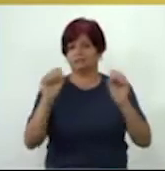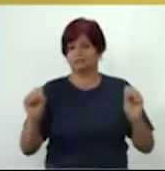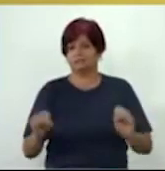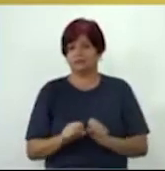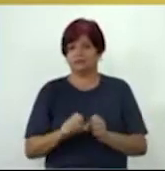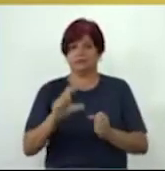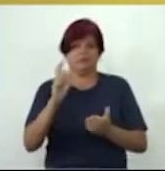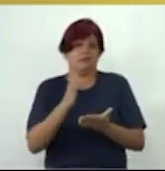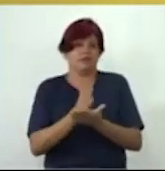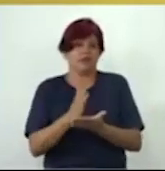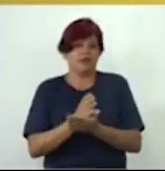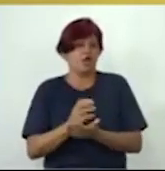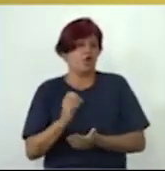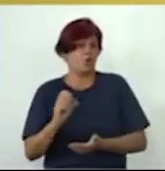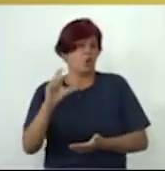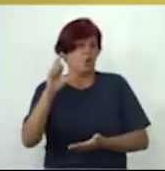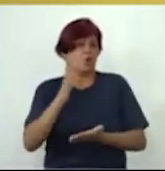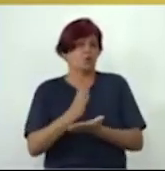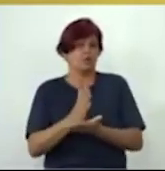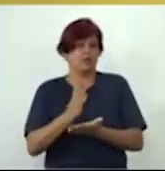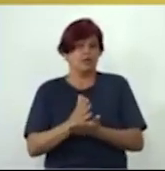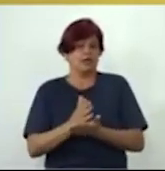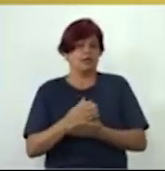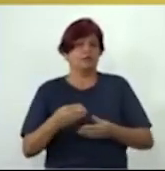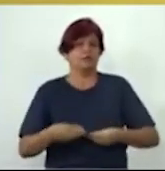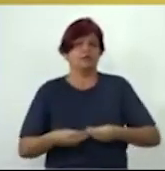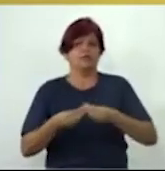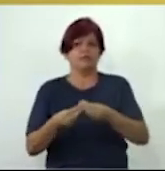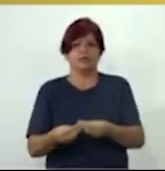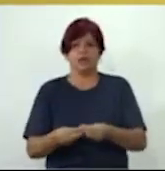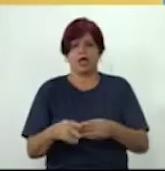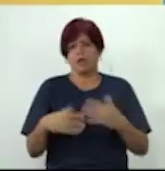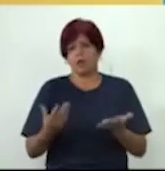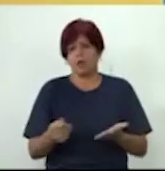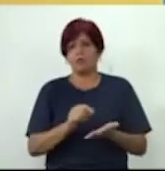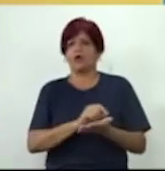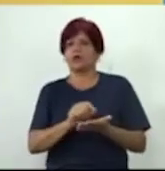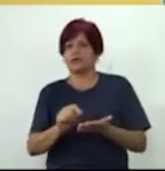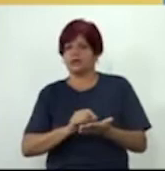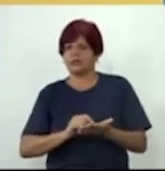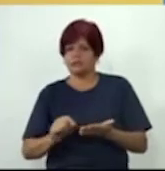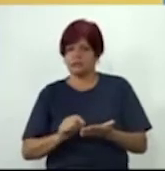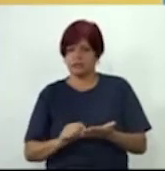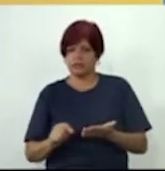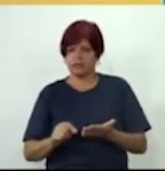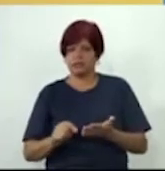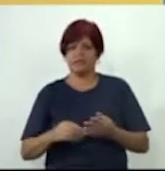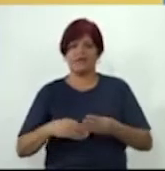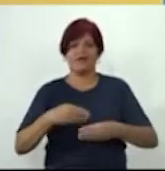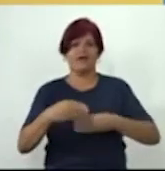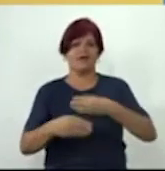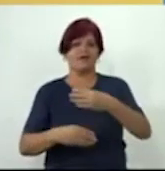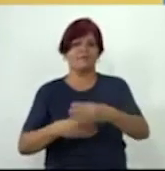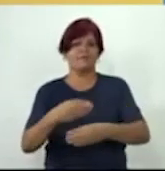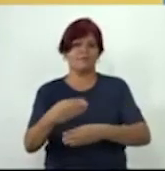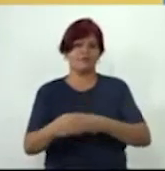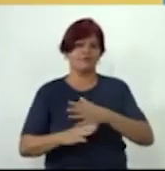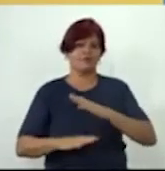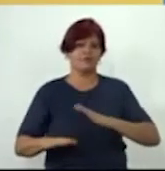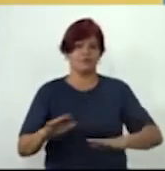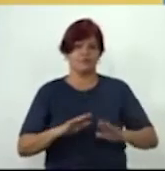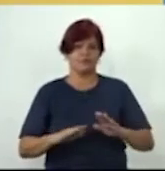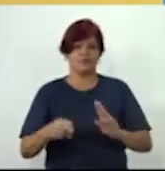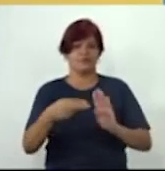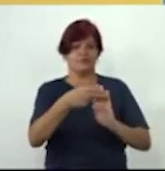la clase debe entregarse por escrito. En el proceso de preparación de la